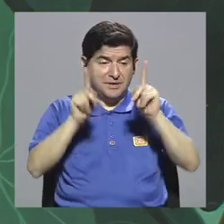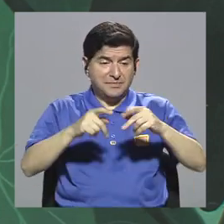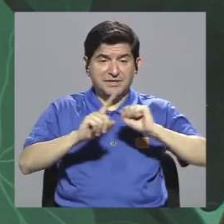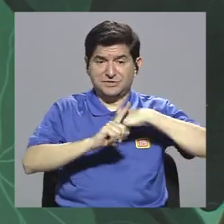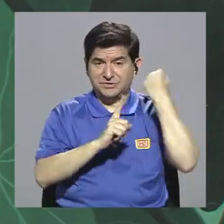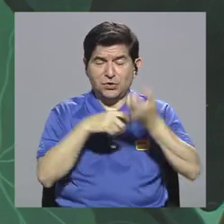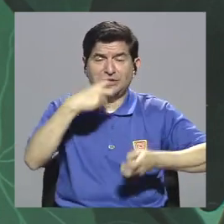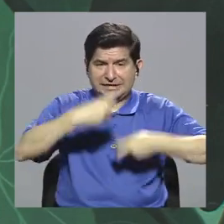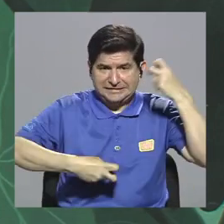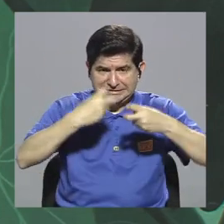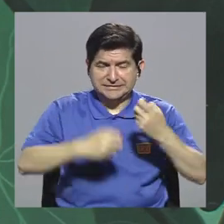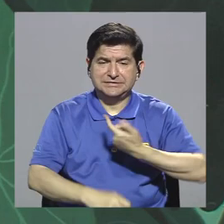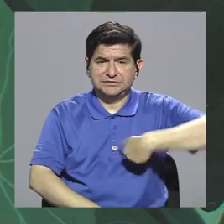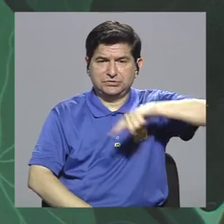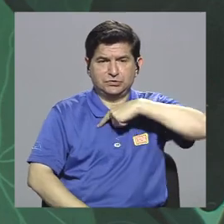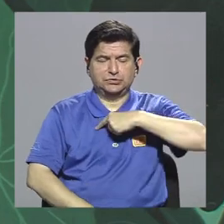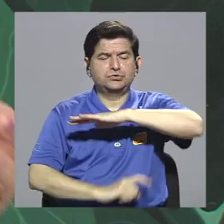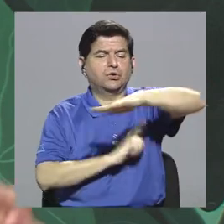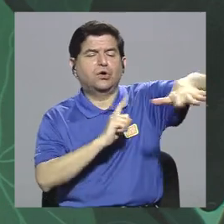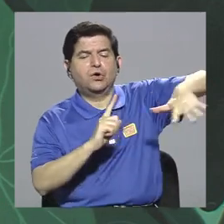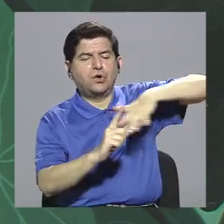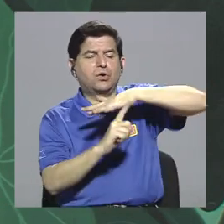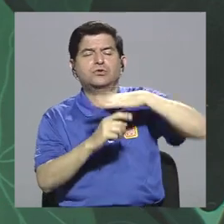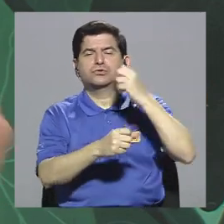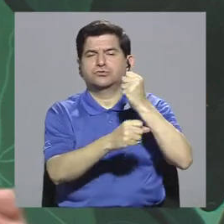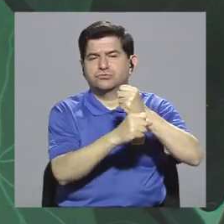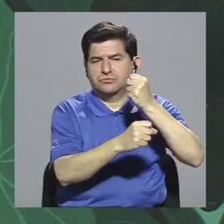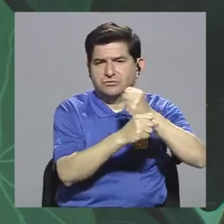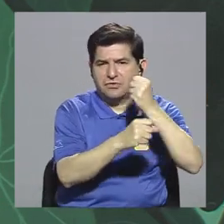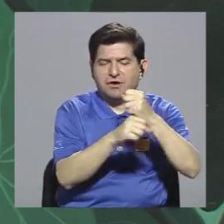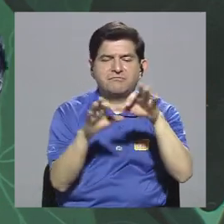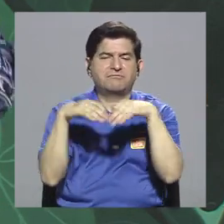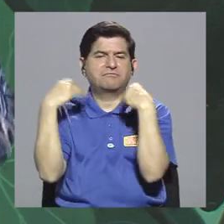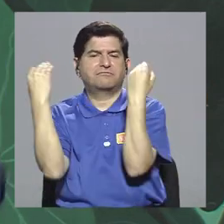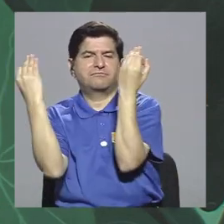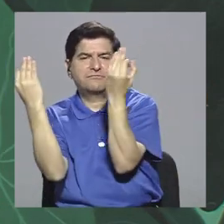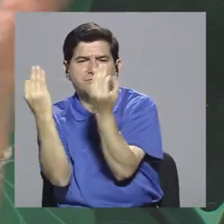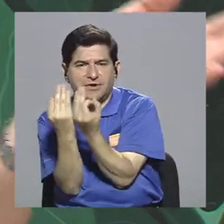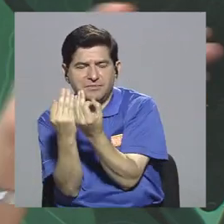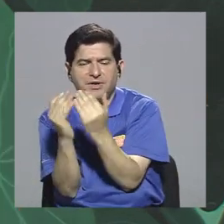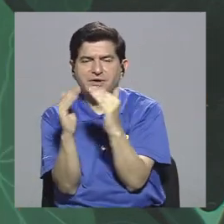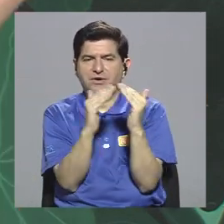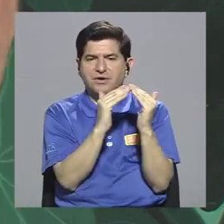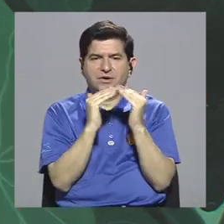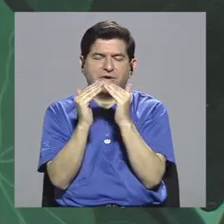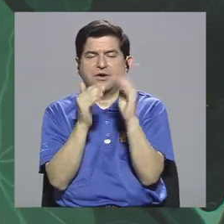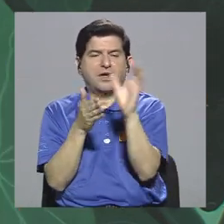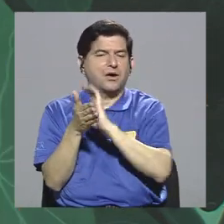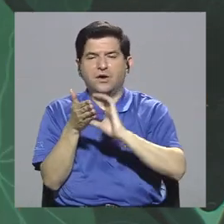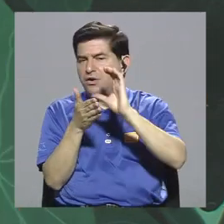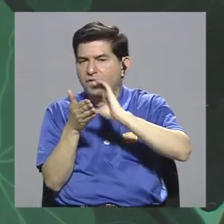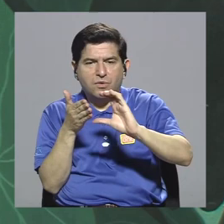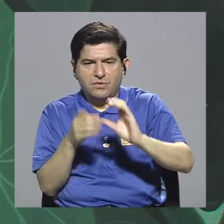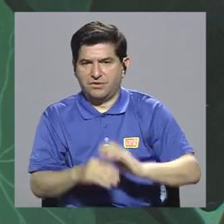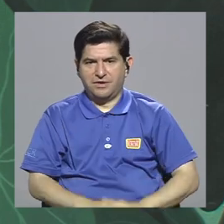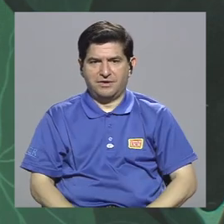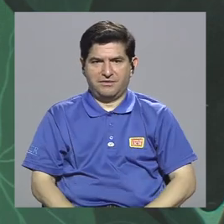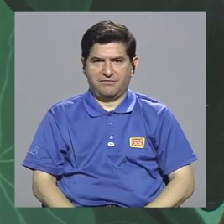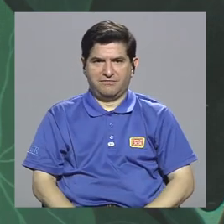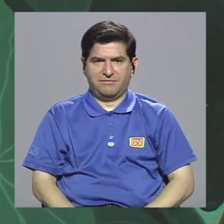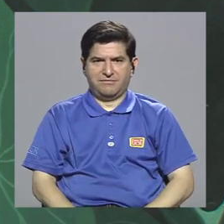crisis. Entonces, somos los que estamos alrededor, en el trabajo, en la familia, en la comunidad, en el colegio, etcétera, los